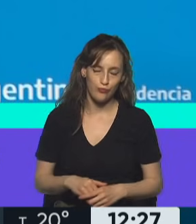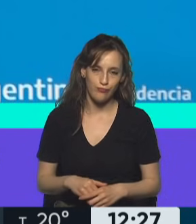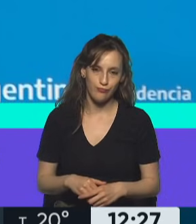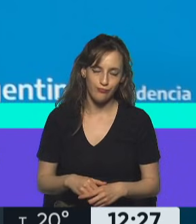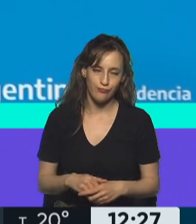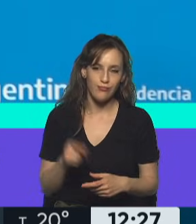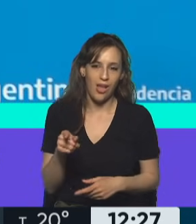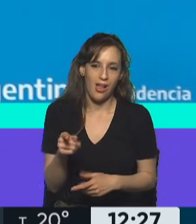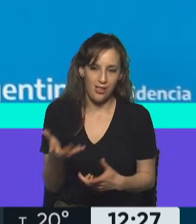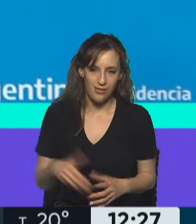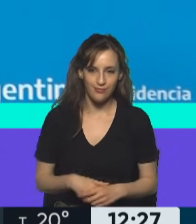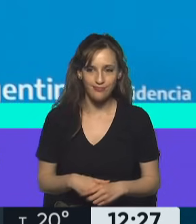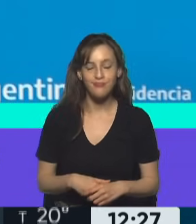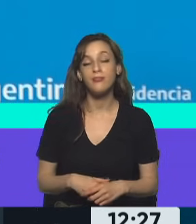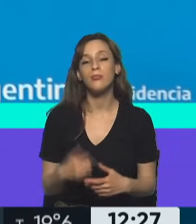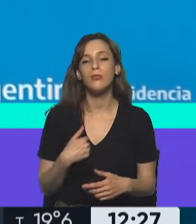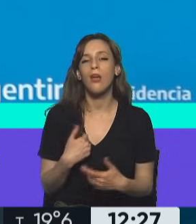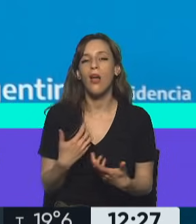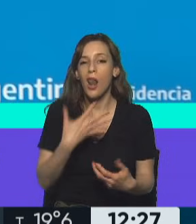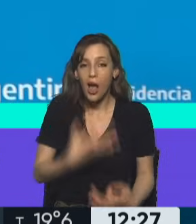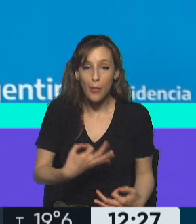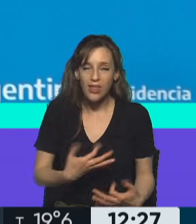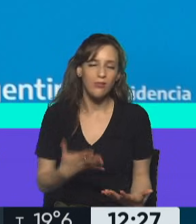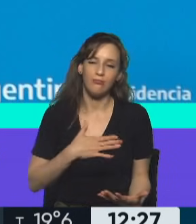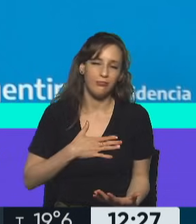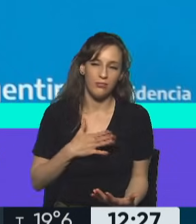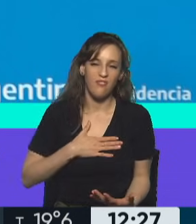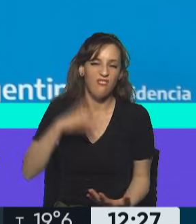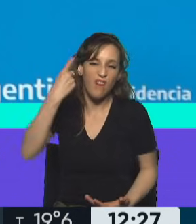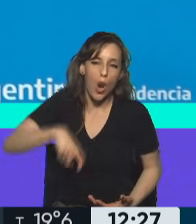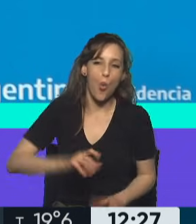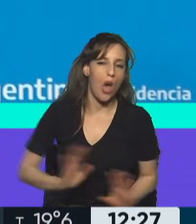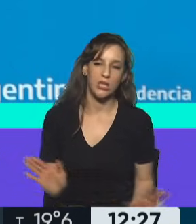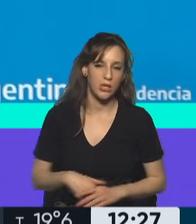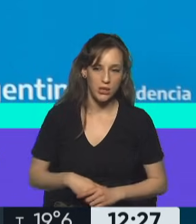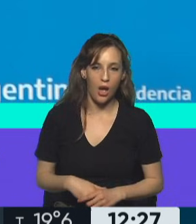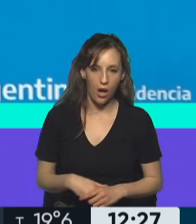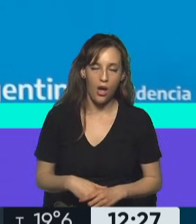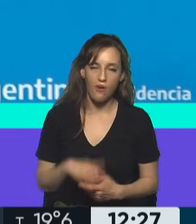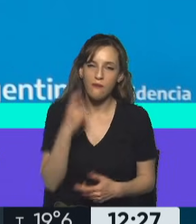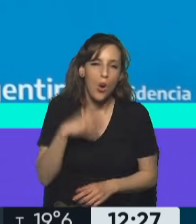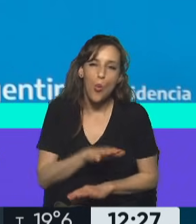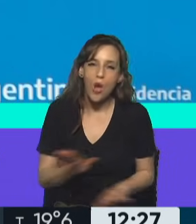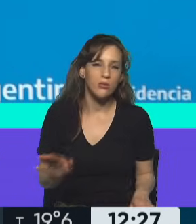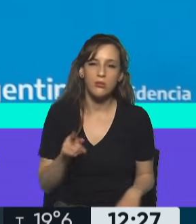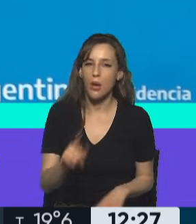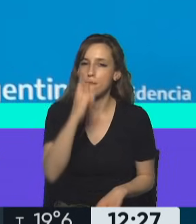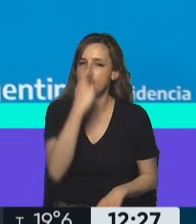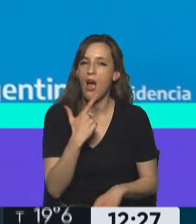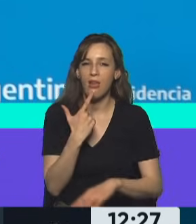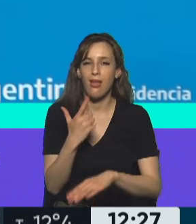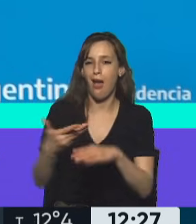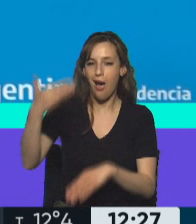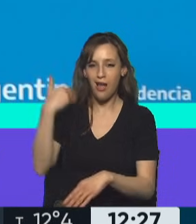los márgenes de la justicia. Nos parece absolutamente lamentable que quien ejerció la principal investidura del país haga